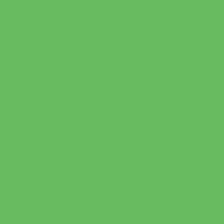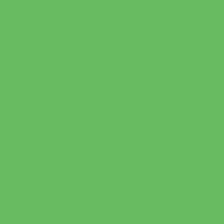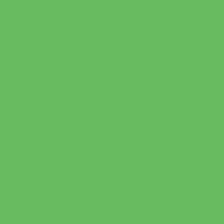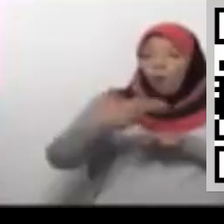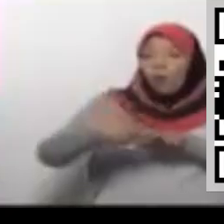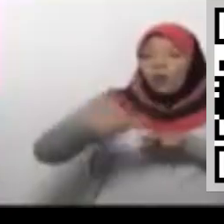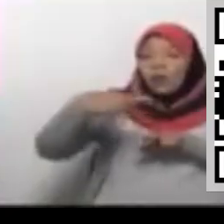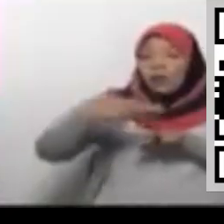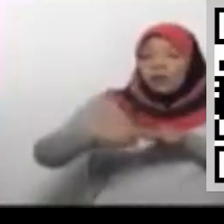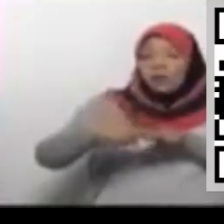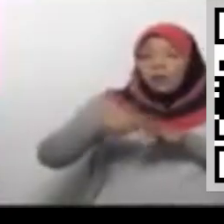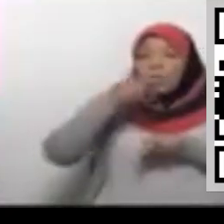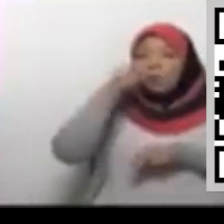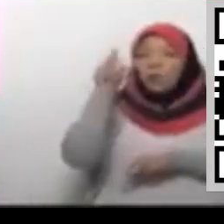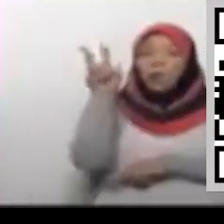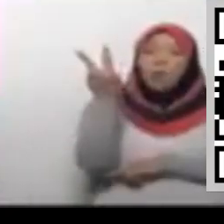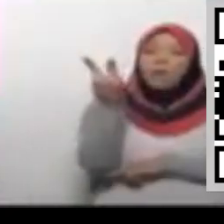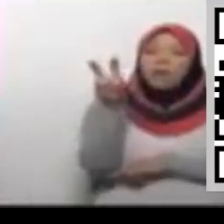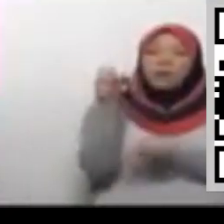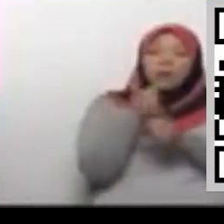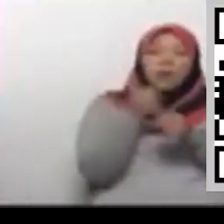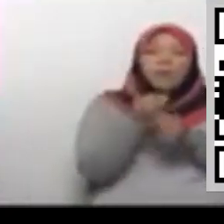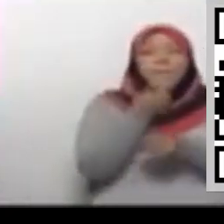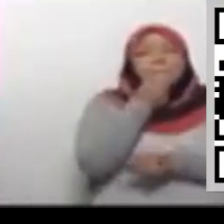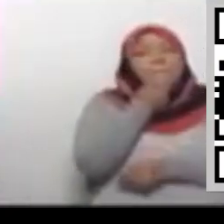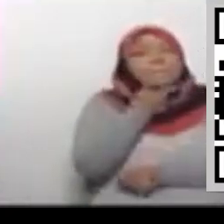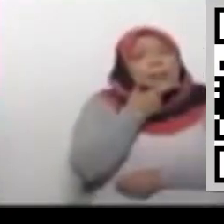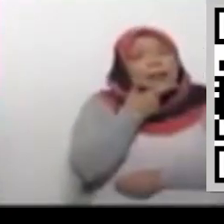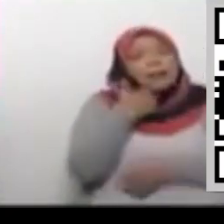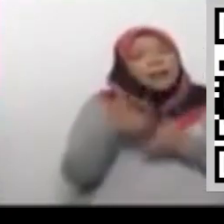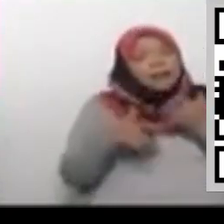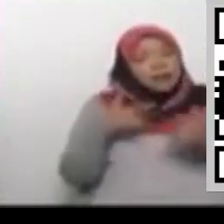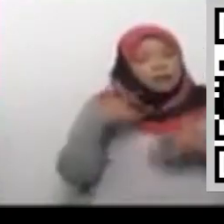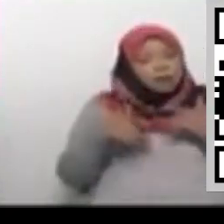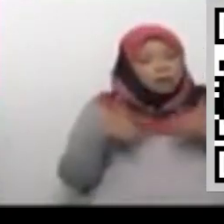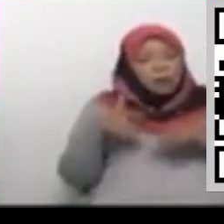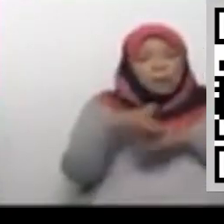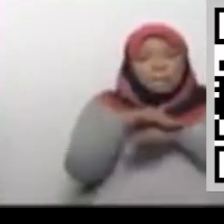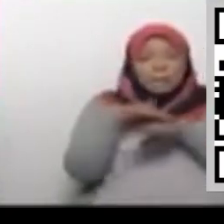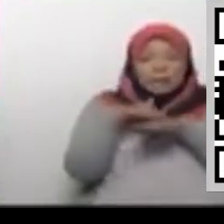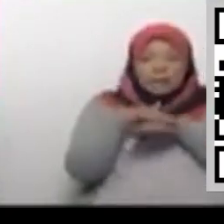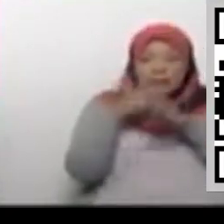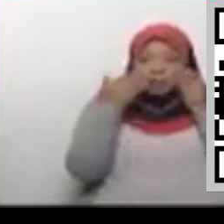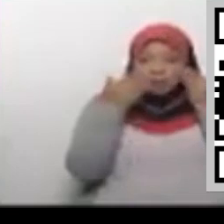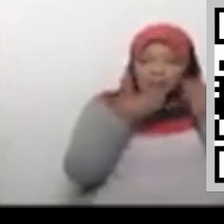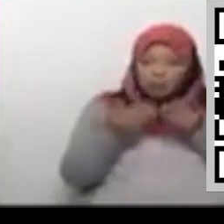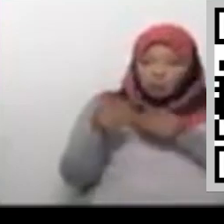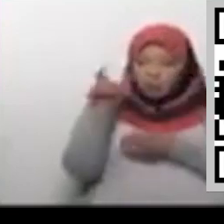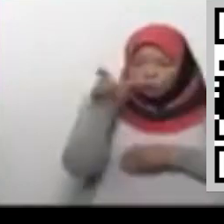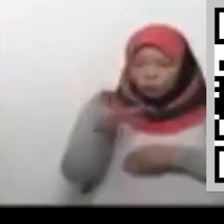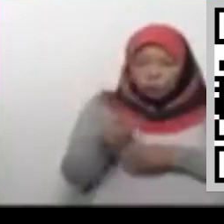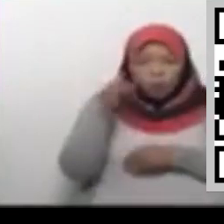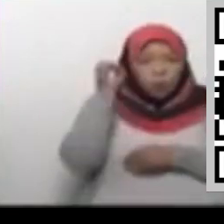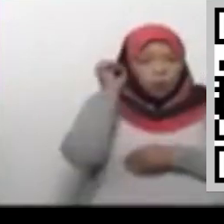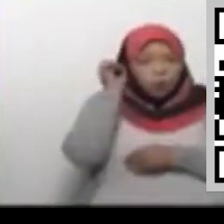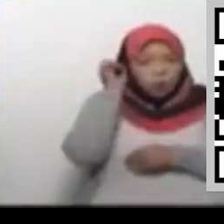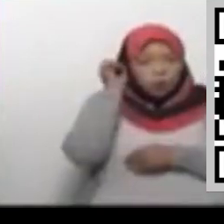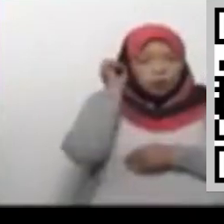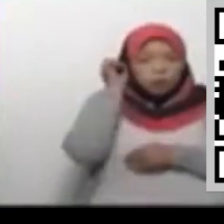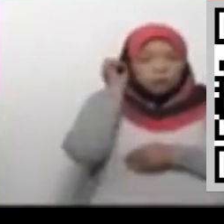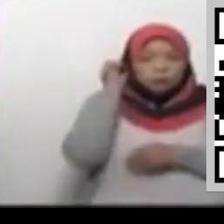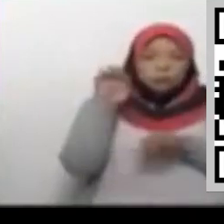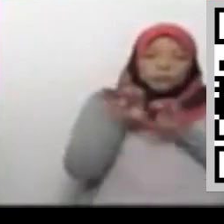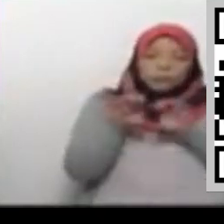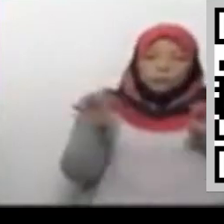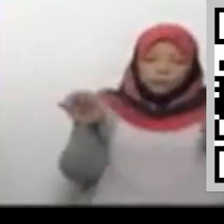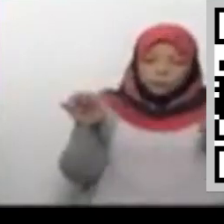laiguana.tv el viernes hubo una jornada bellísima aquí está la ministra del poder popular para